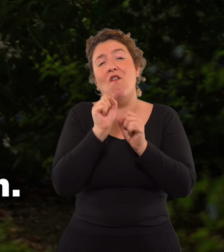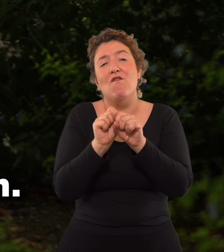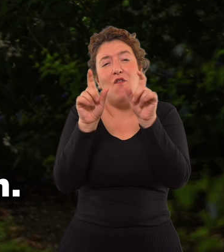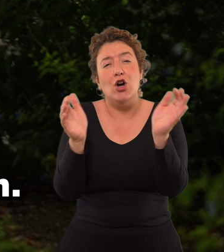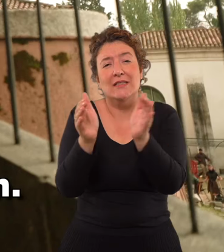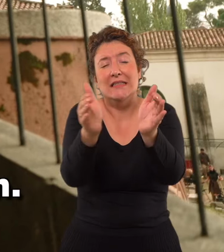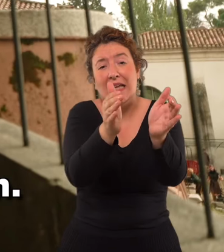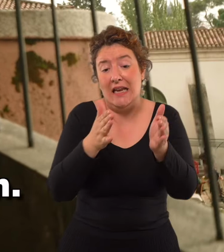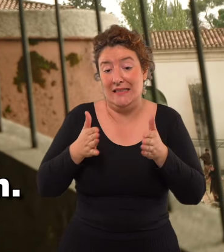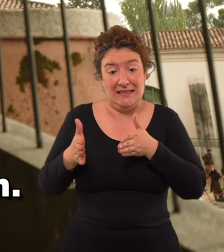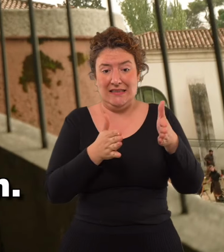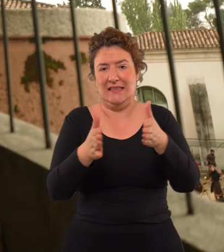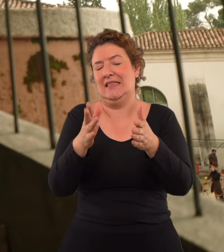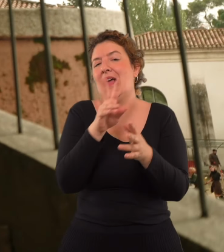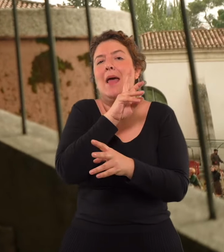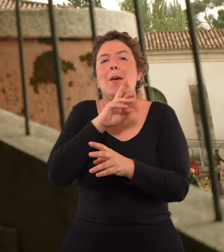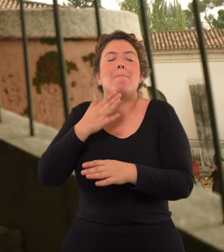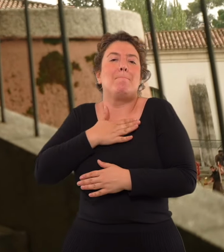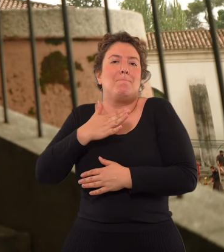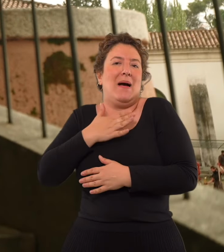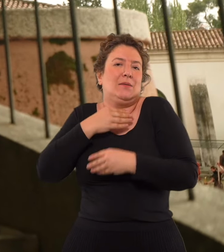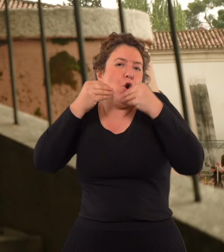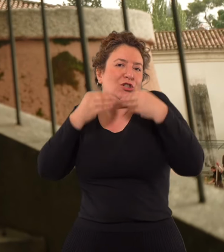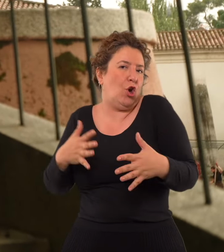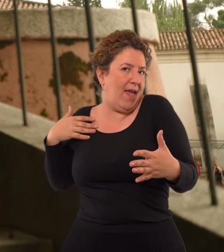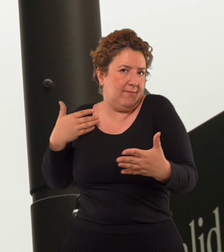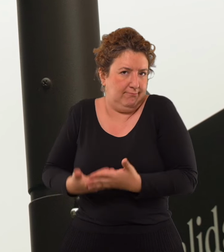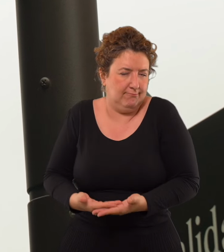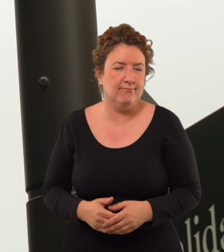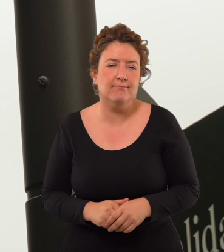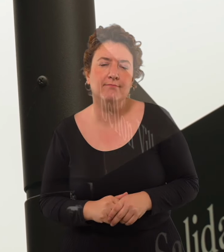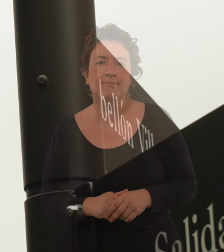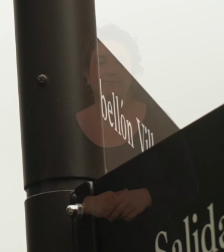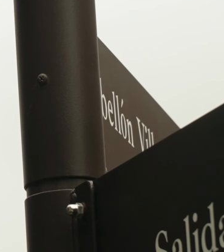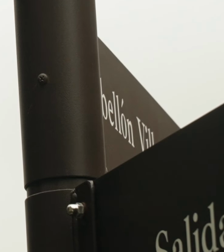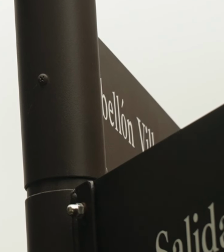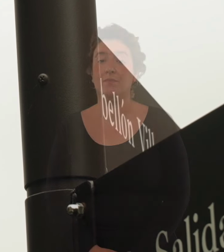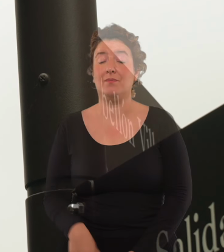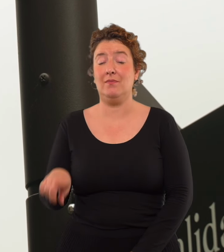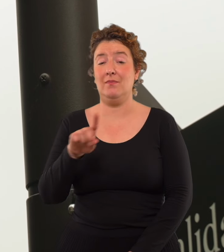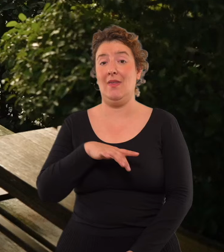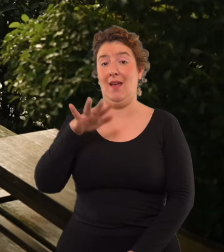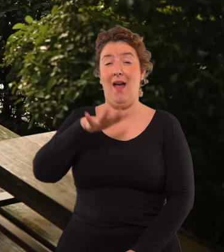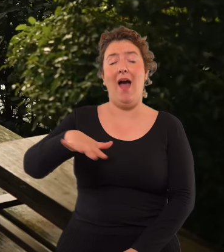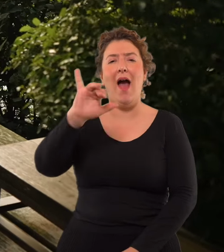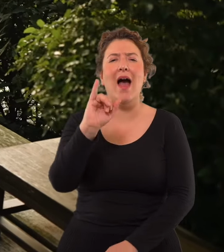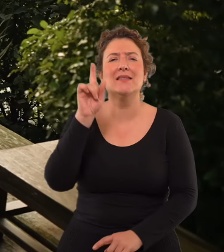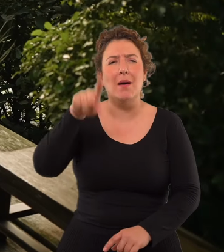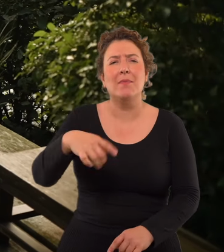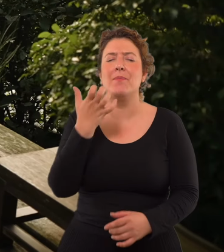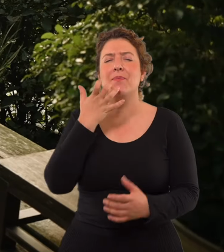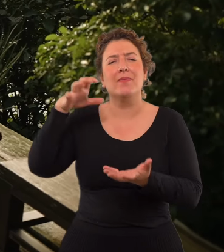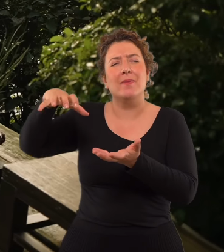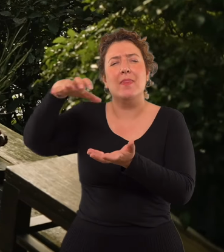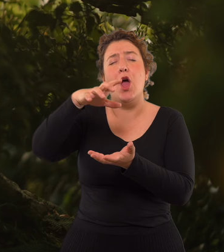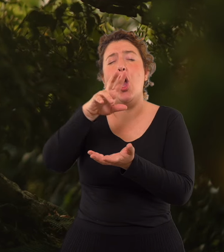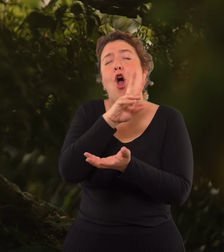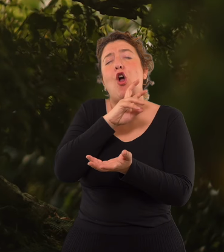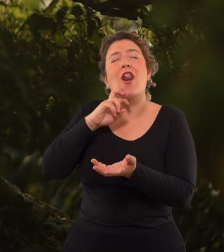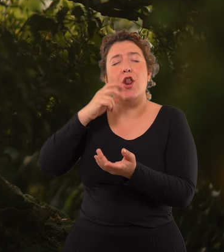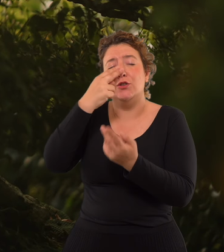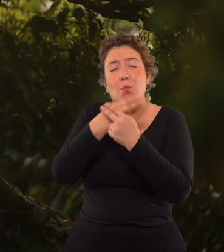patrimonio histórico del jardín. El Real Jardín Botánico cuenta con una de las